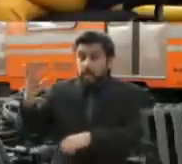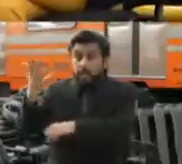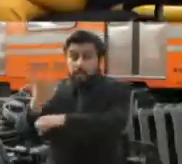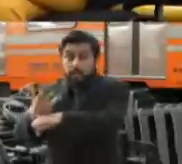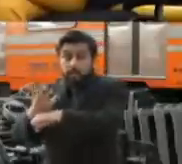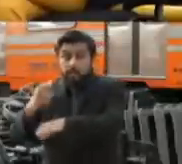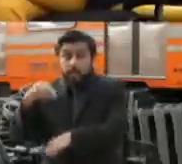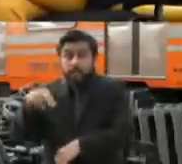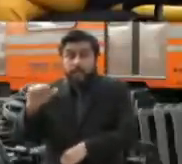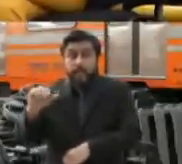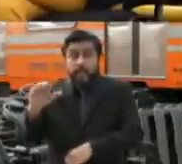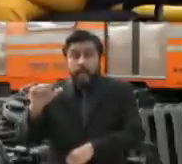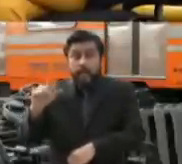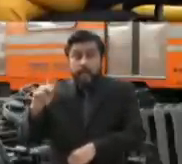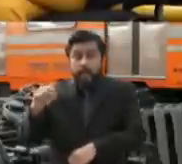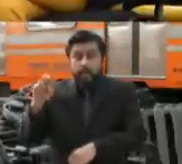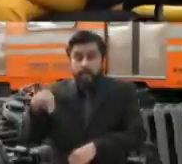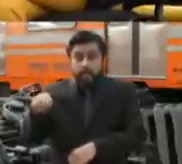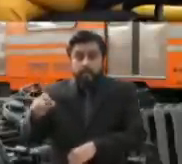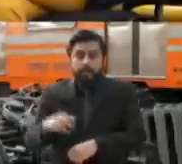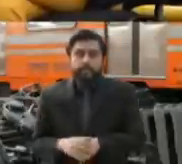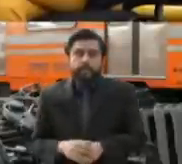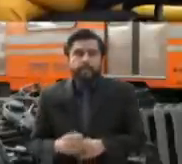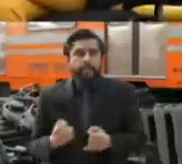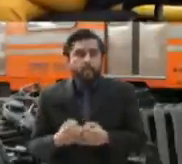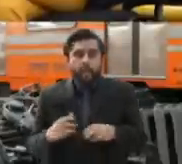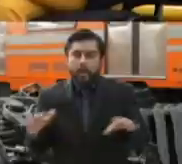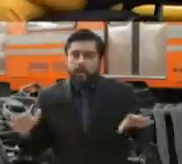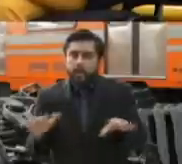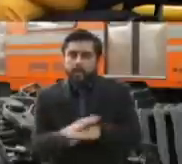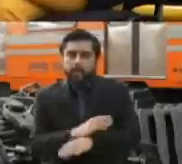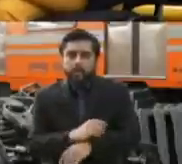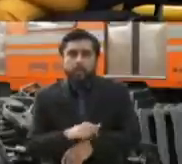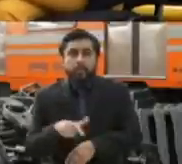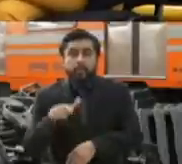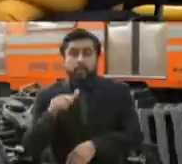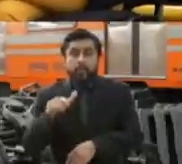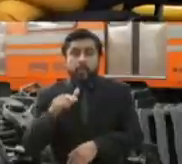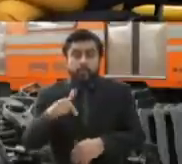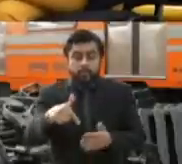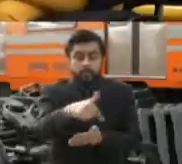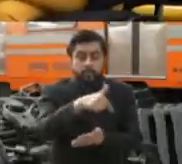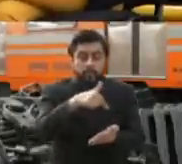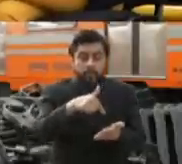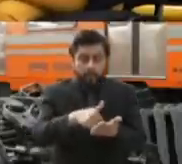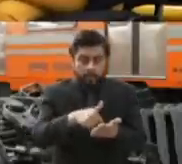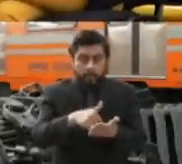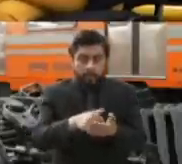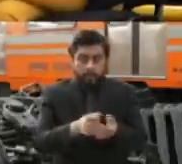eso, el cambio de 17 subestaciones de la línea 1.